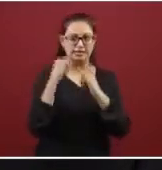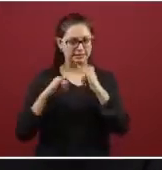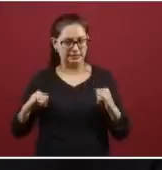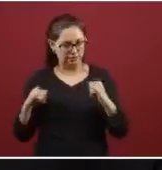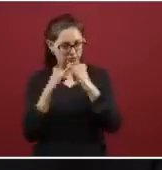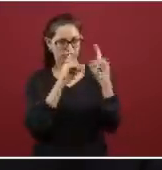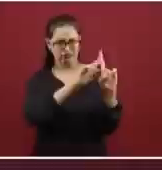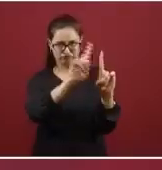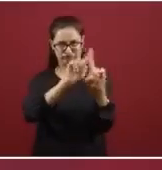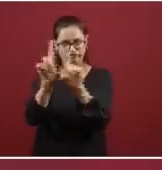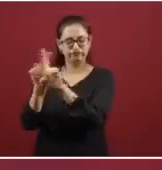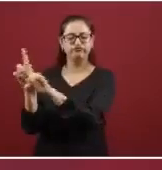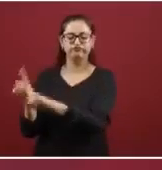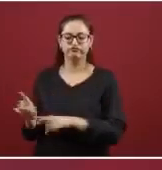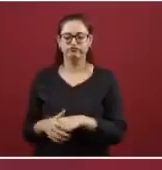y